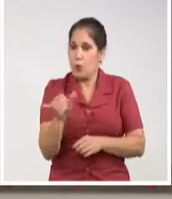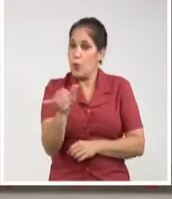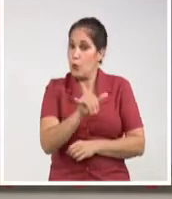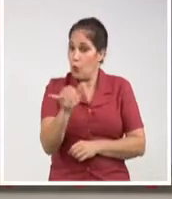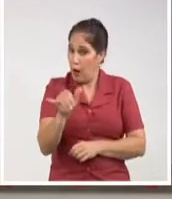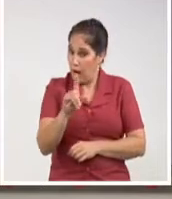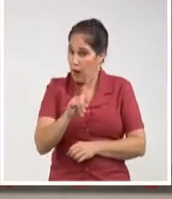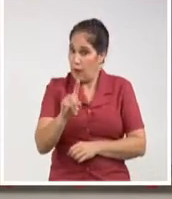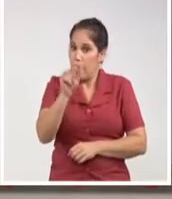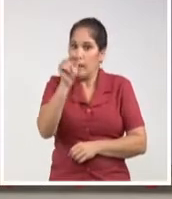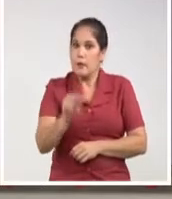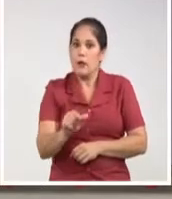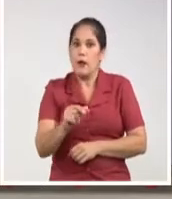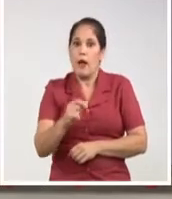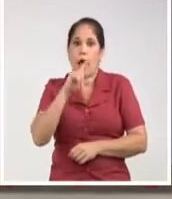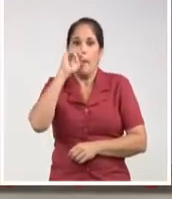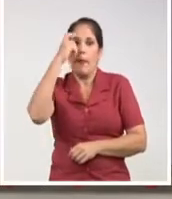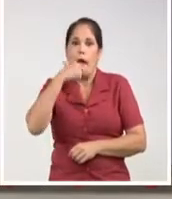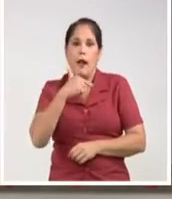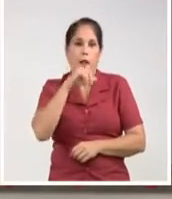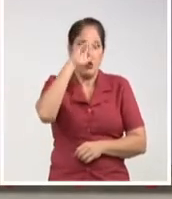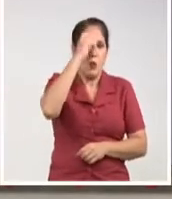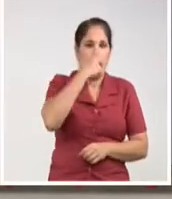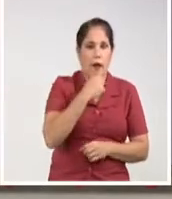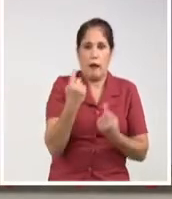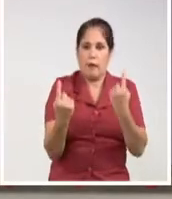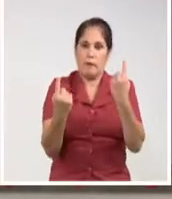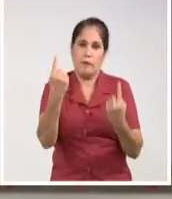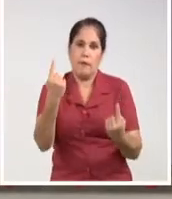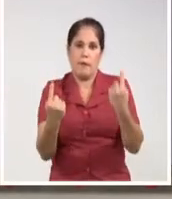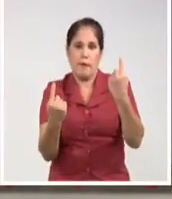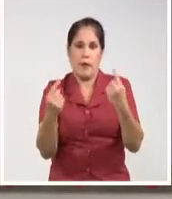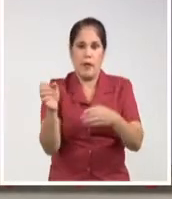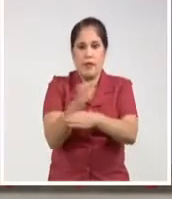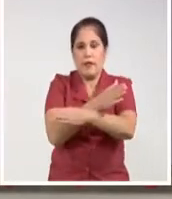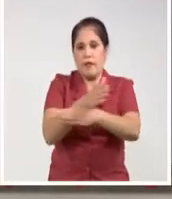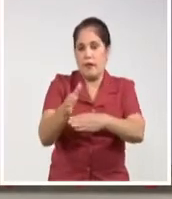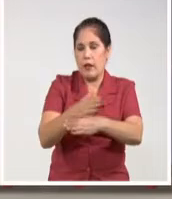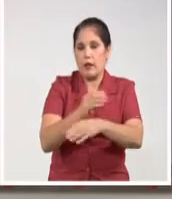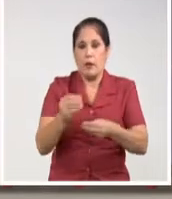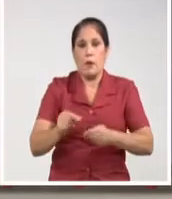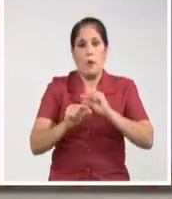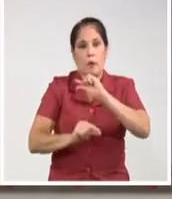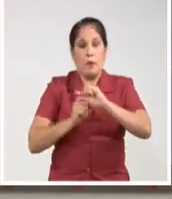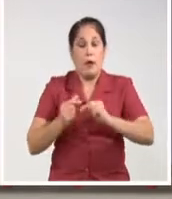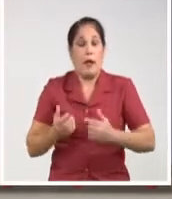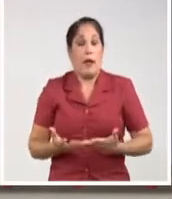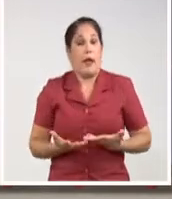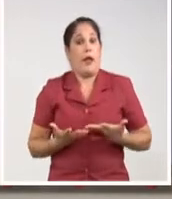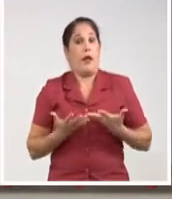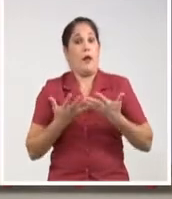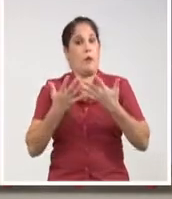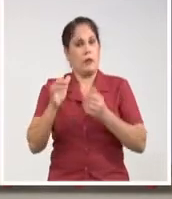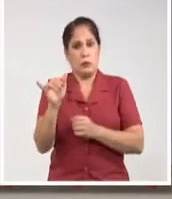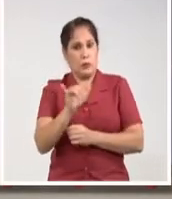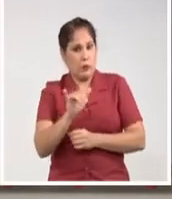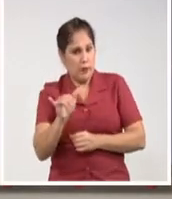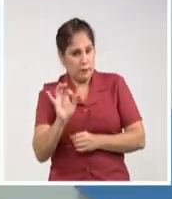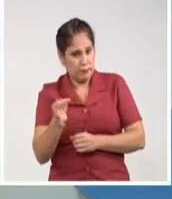una persona se ha vacunado con Abdala que con Soberana. Tienen esquemas diferentes y la recuperación de esas vacunas también lo